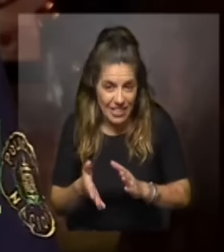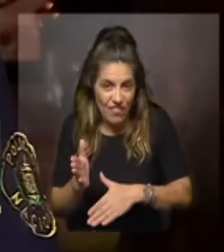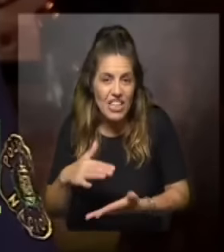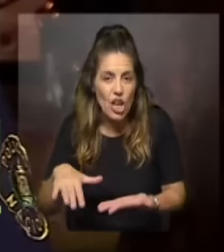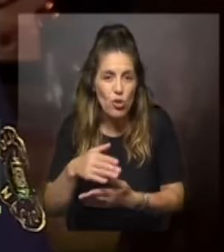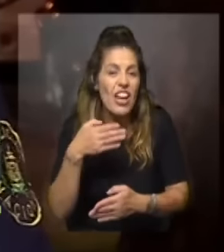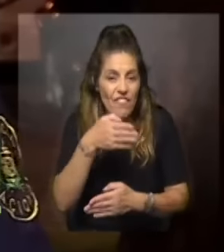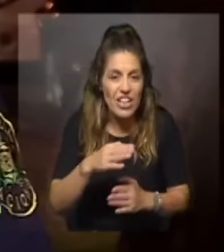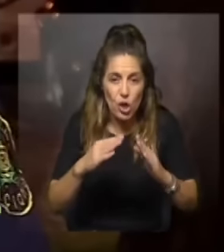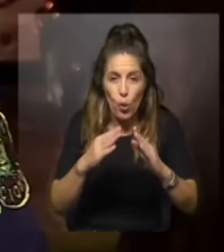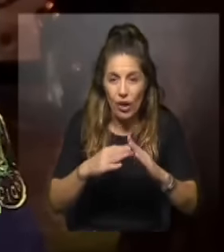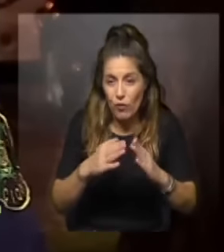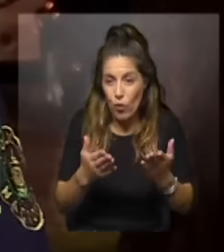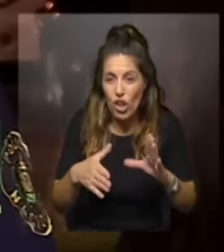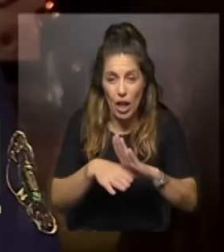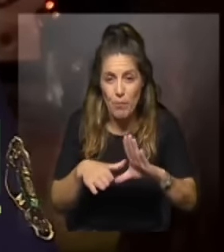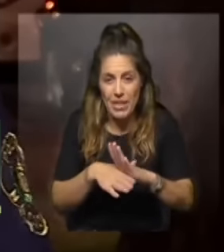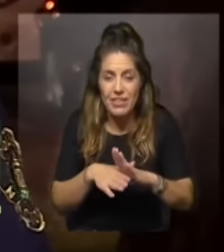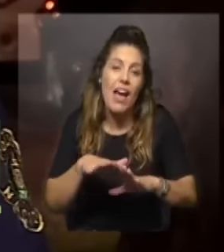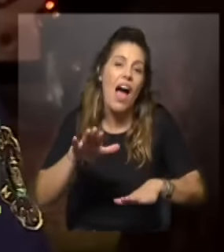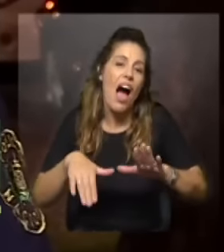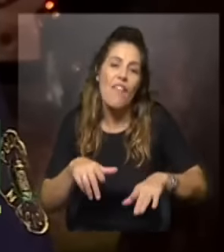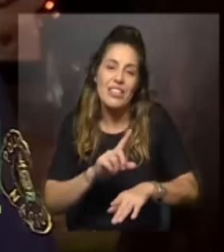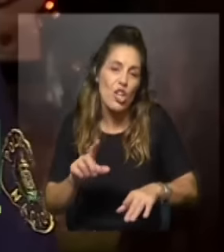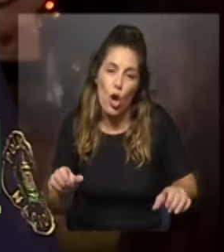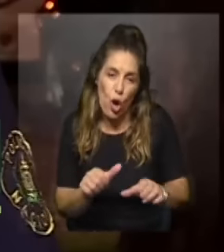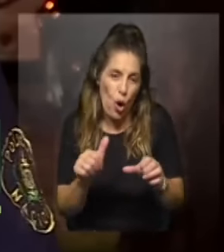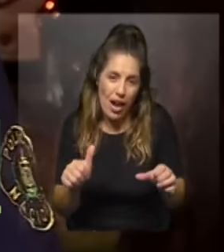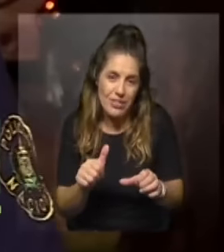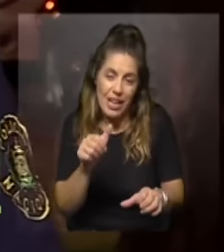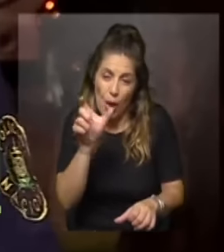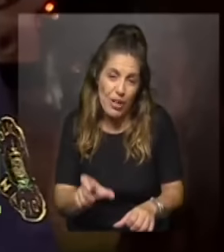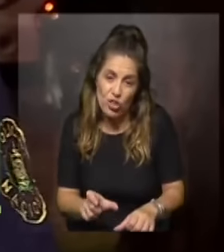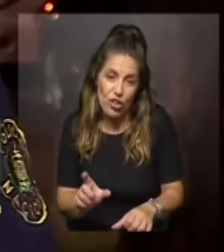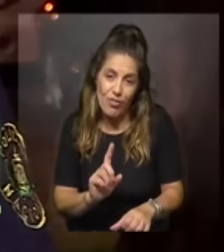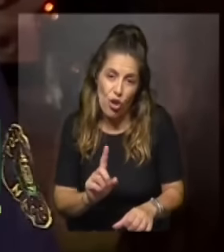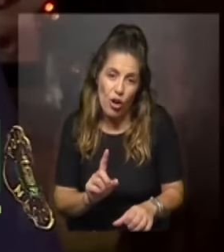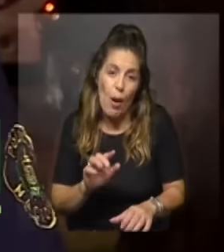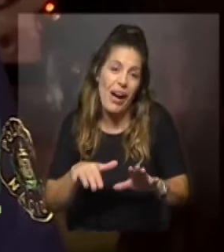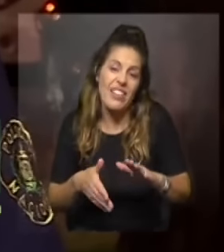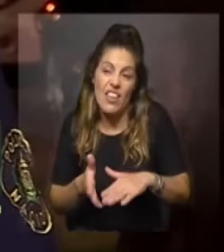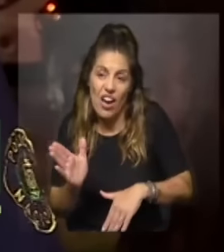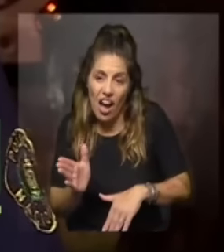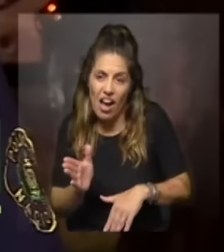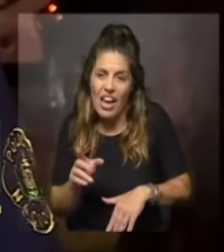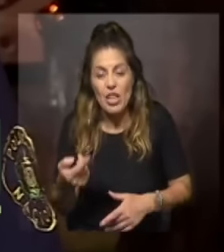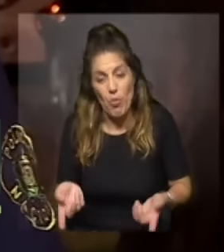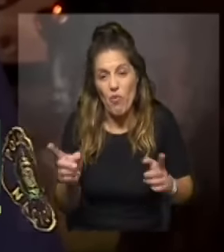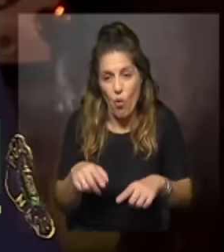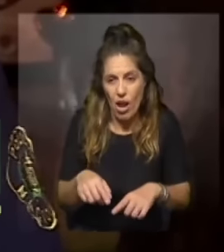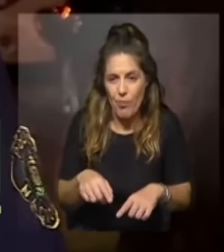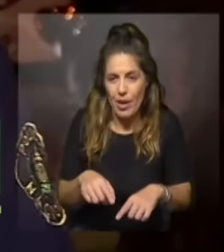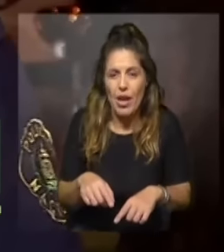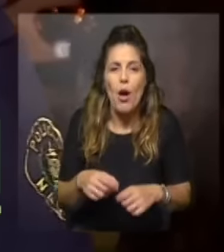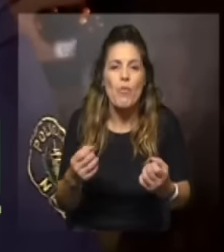vaya Un refugio Pero bueno la la a veces no sucede eso de que la persona concurra al m Capaz que la persona se va y después vuelve Pero por